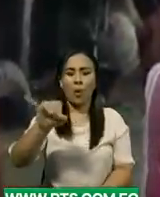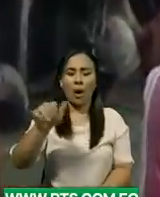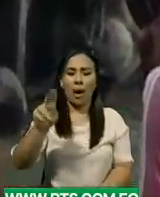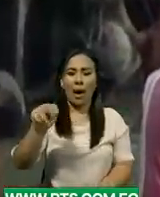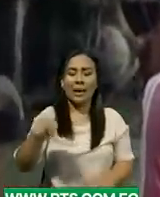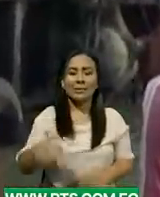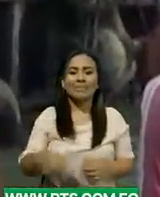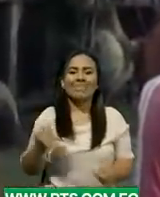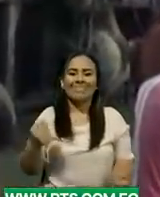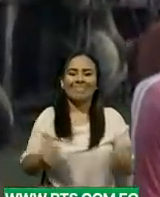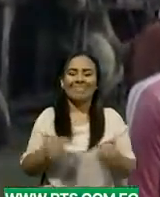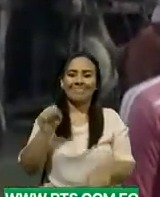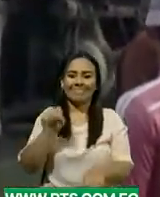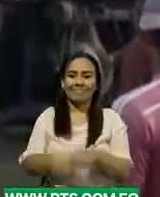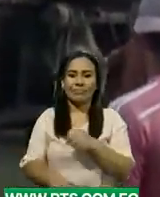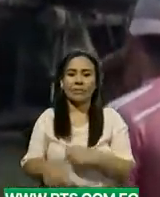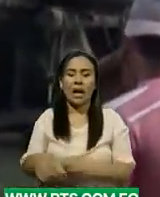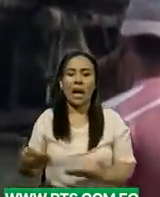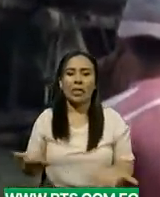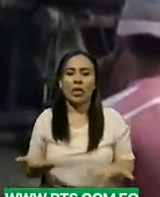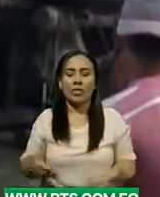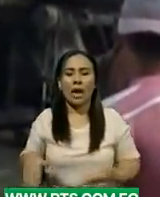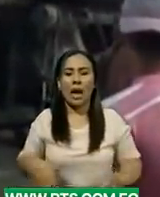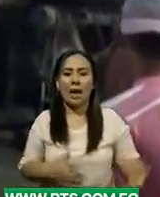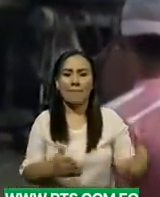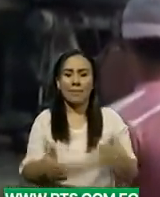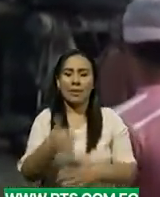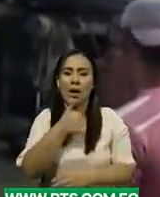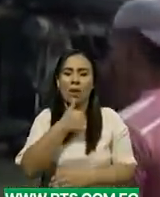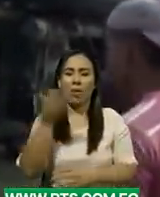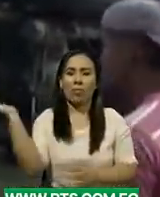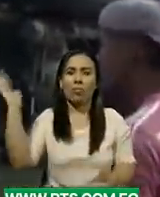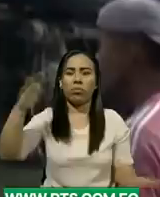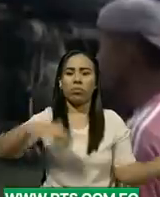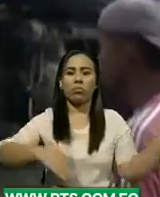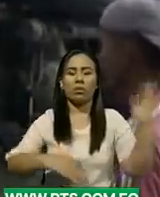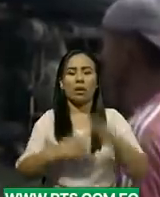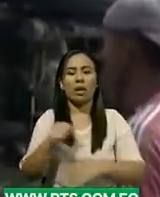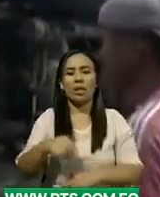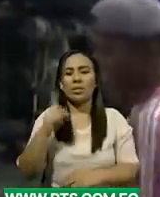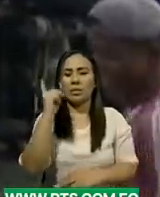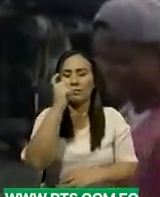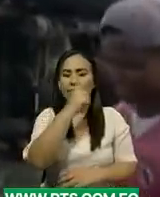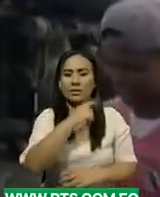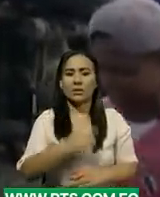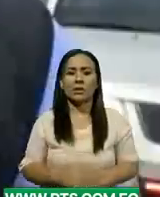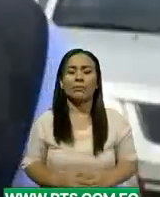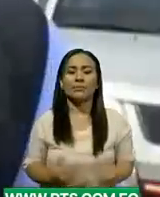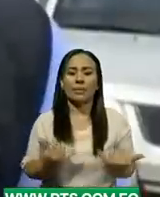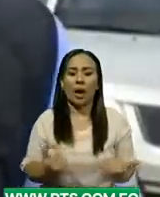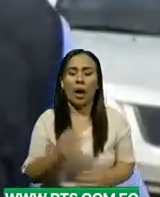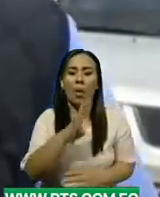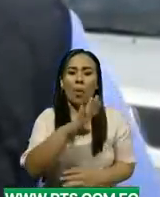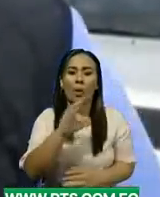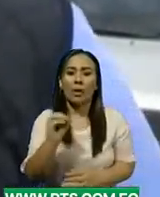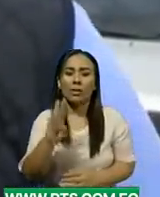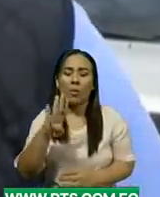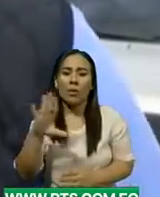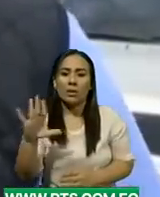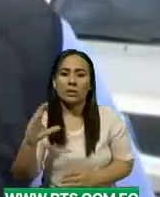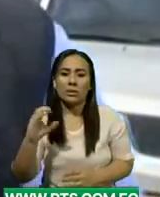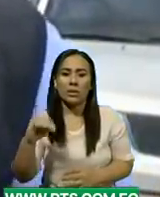y se volcó en el camino que tiene una semana bajo el agua. El nivel pues ha subido, está entre los 40 y 45